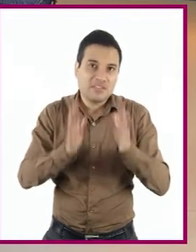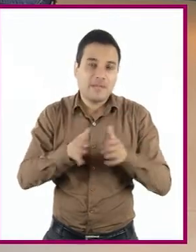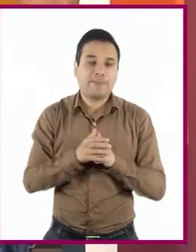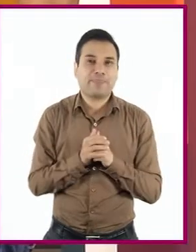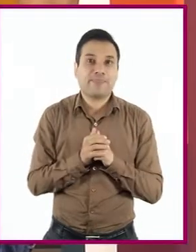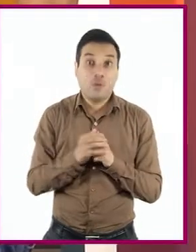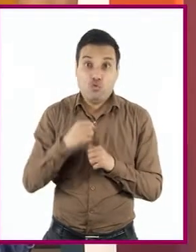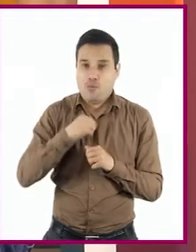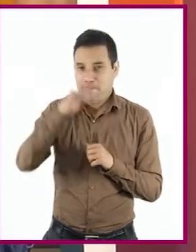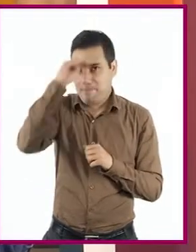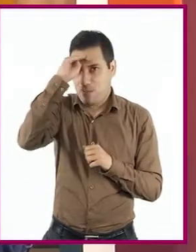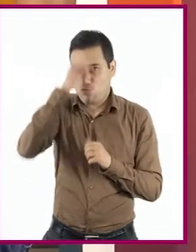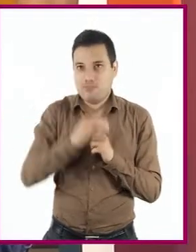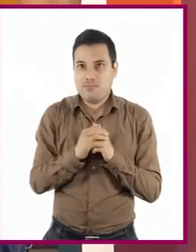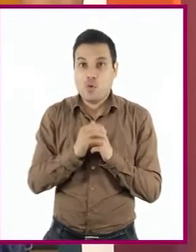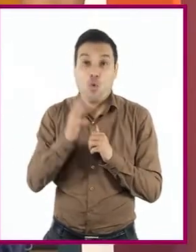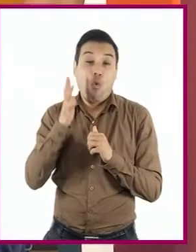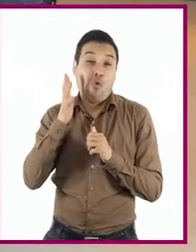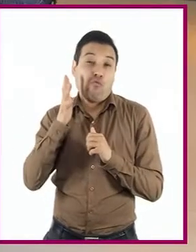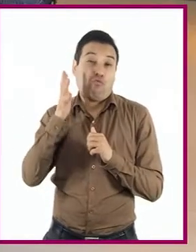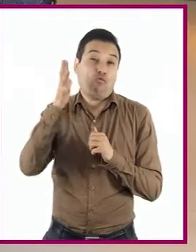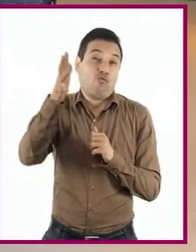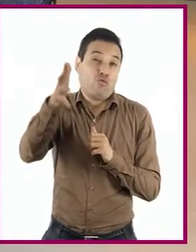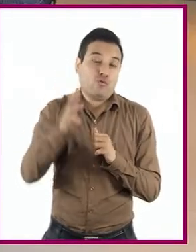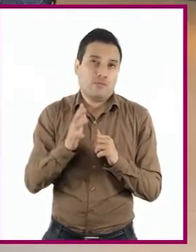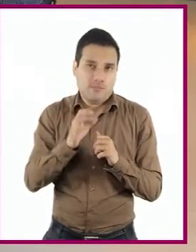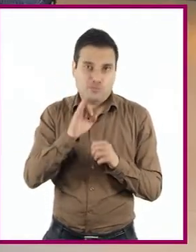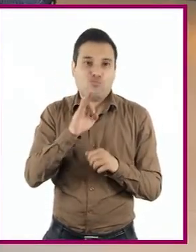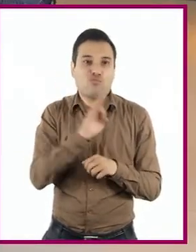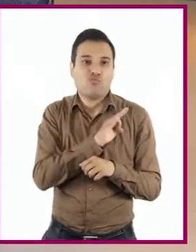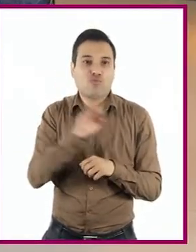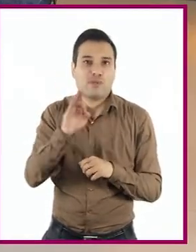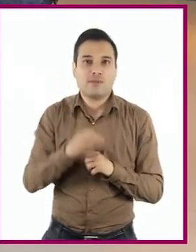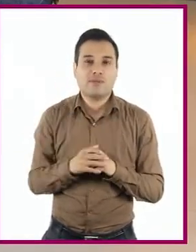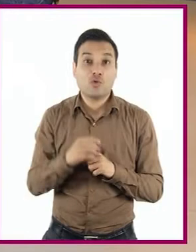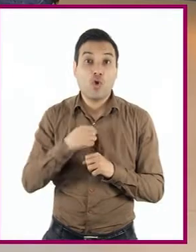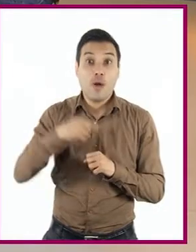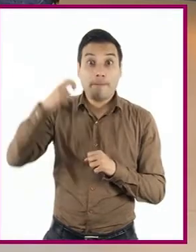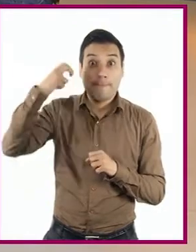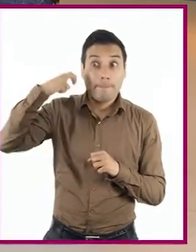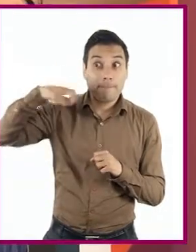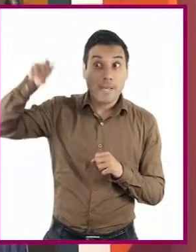imagino también que tal vez en más años vamos a poder viajar así.